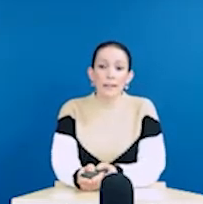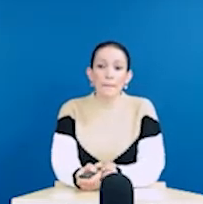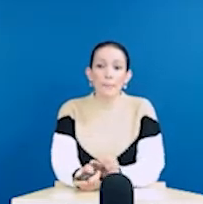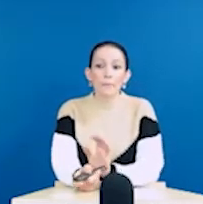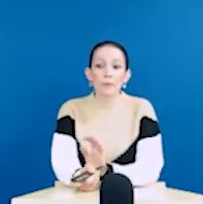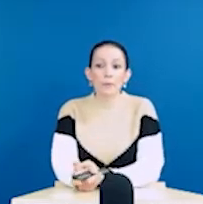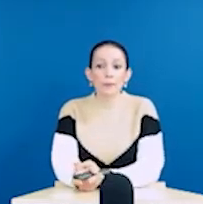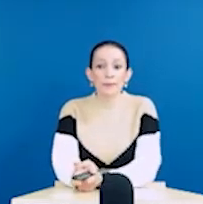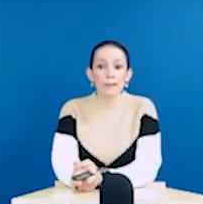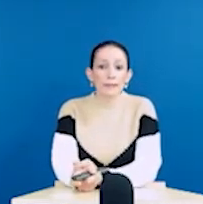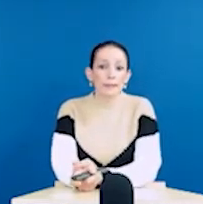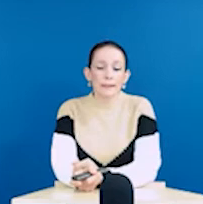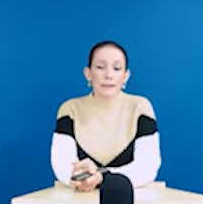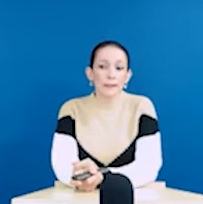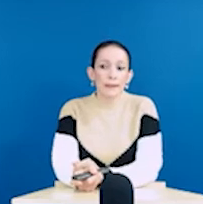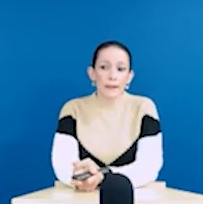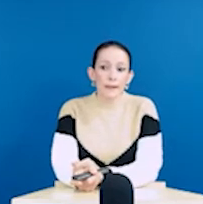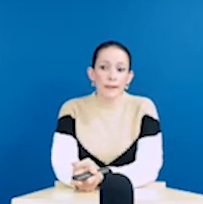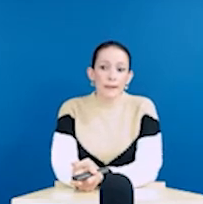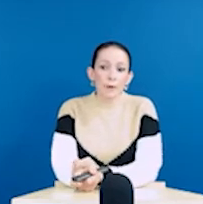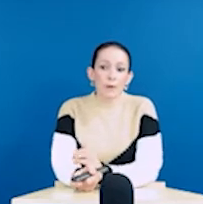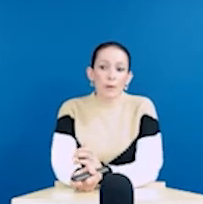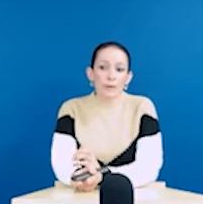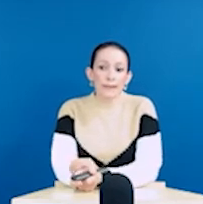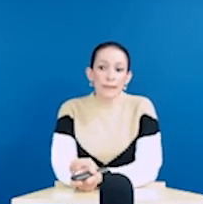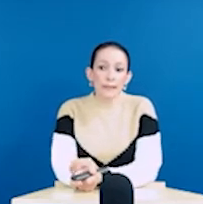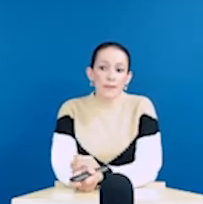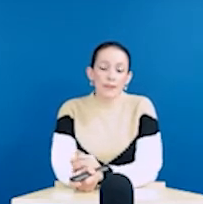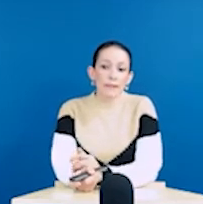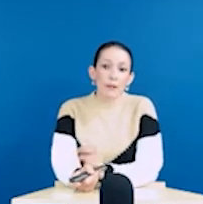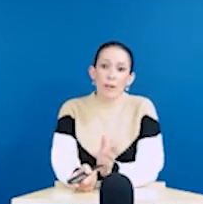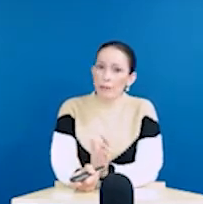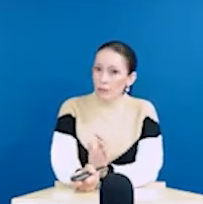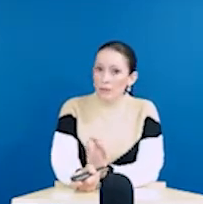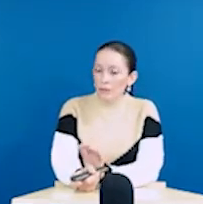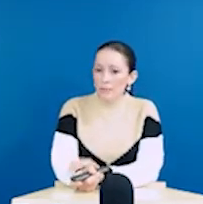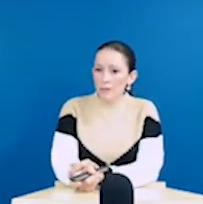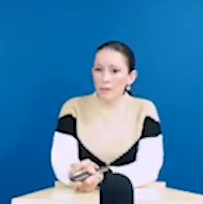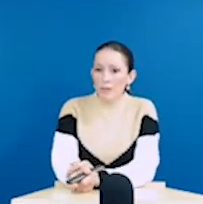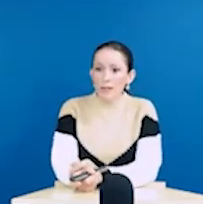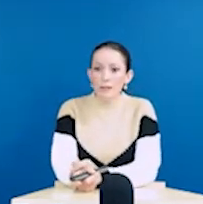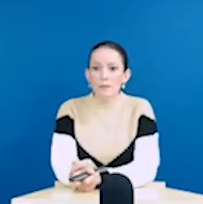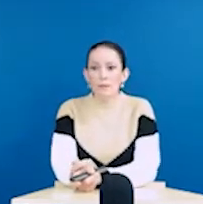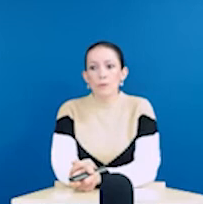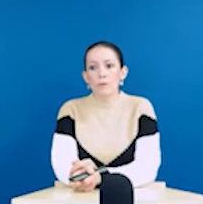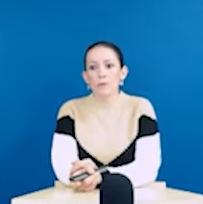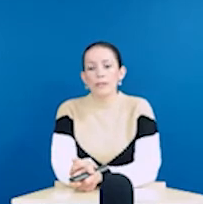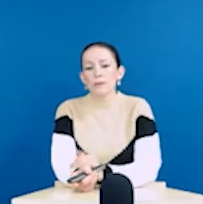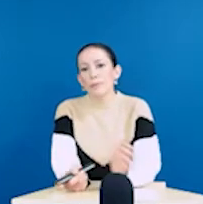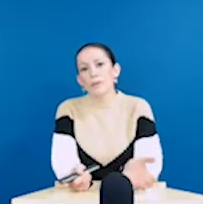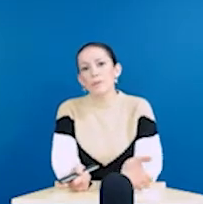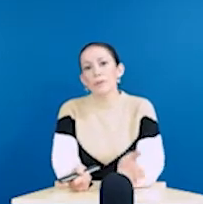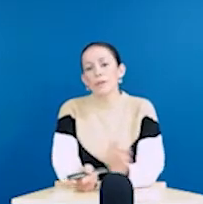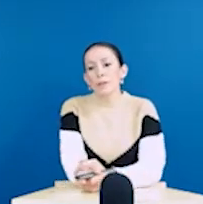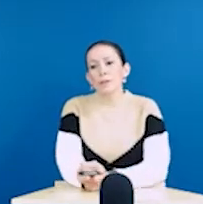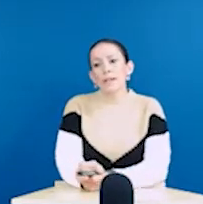resaltar de que nuestros pacientes, todo lo está enfatizado de acuerdo a su tratamiento, o sea, no es